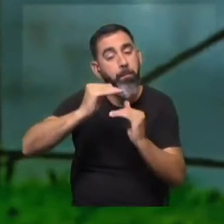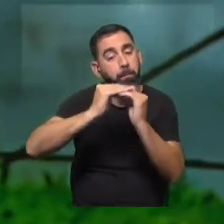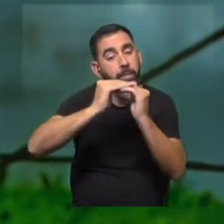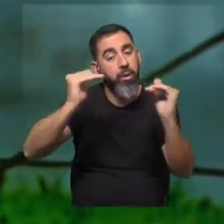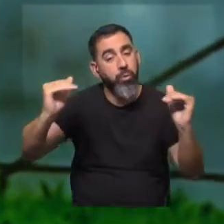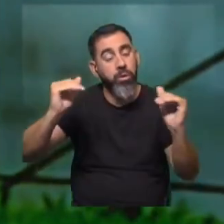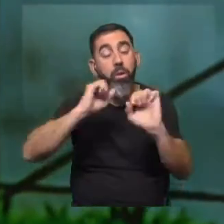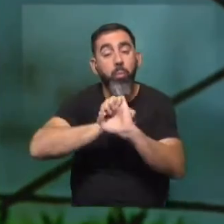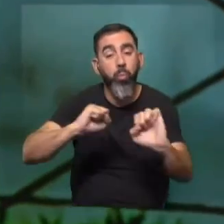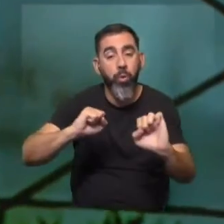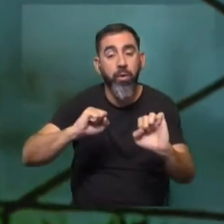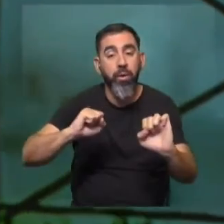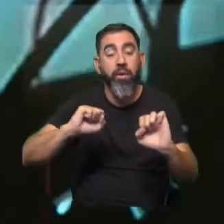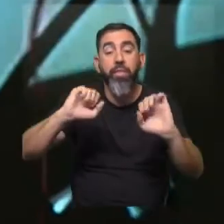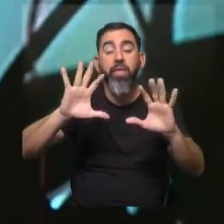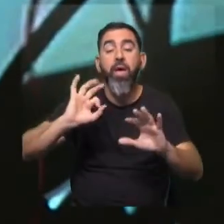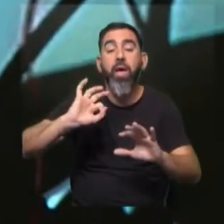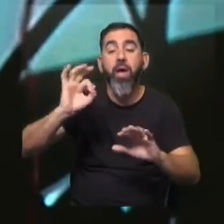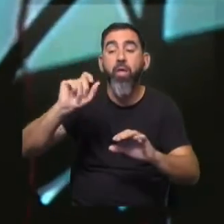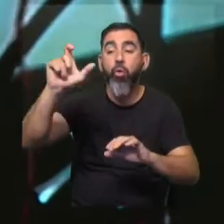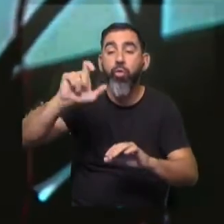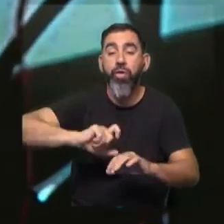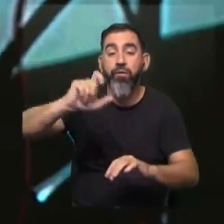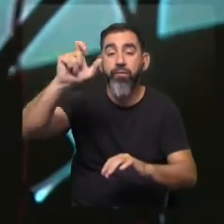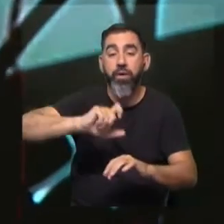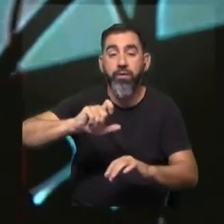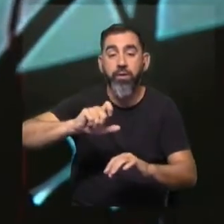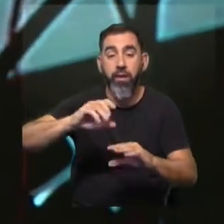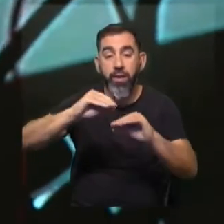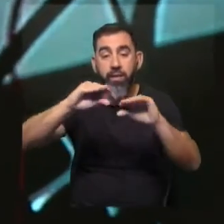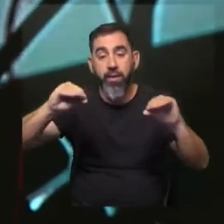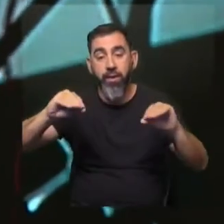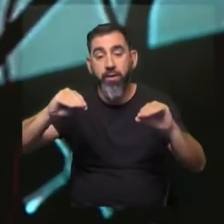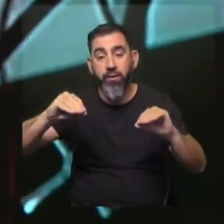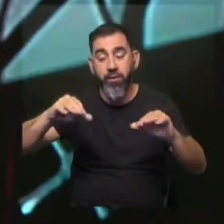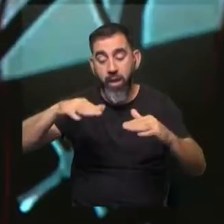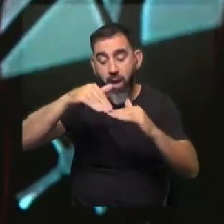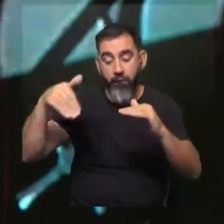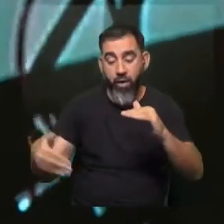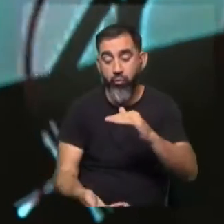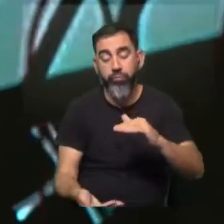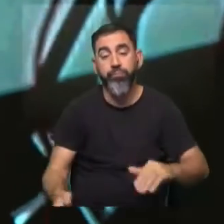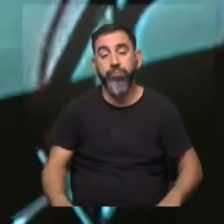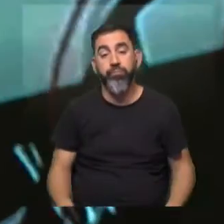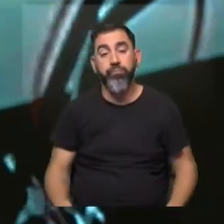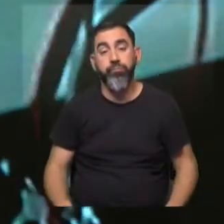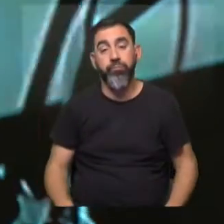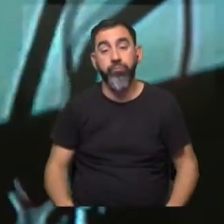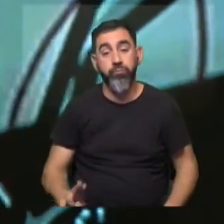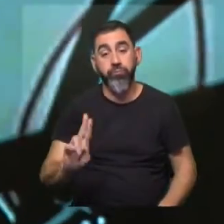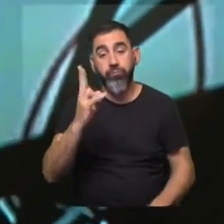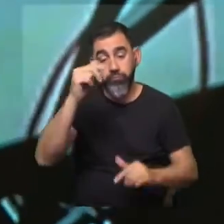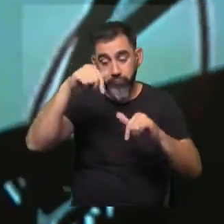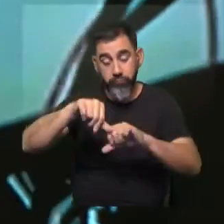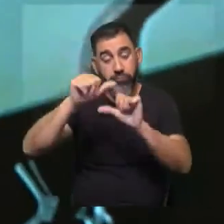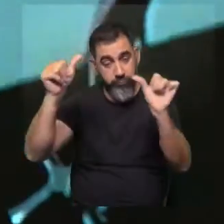la posibilidad de tener 10 grados de diferencia entre la tierra y la superficie. Y en Uruguay se hizo, y